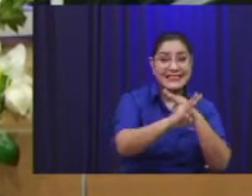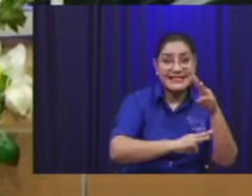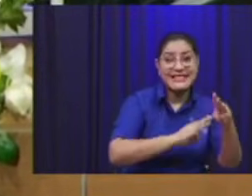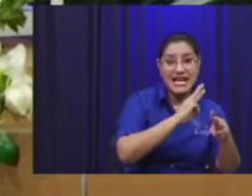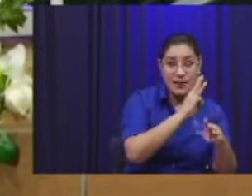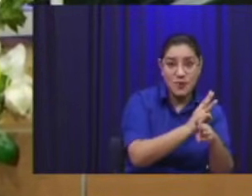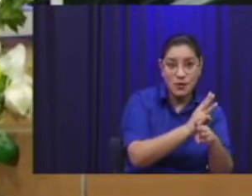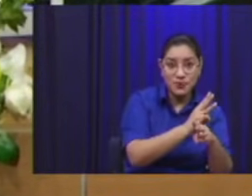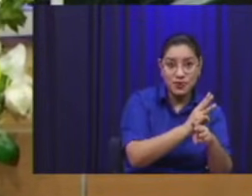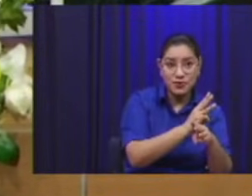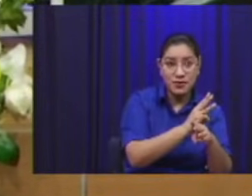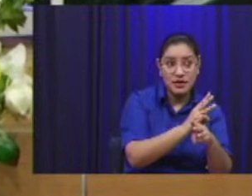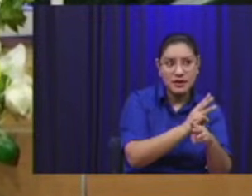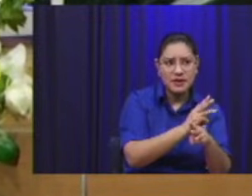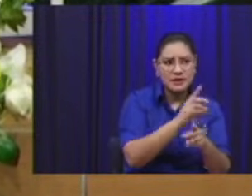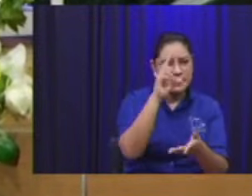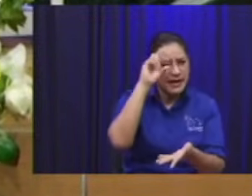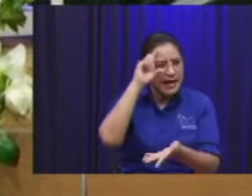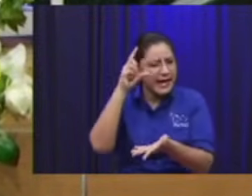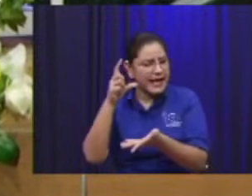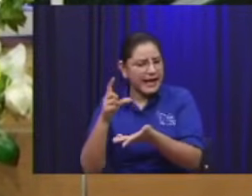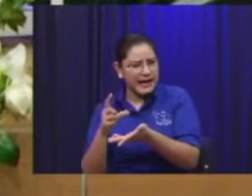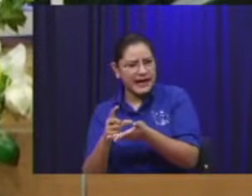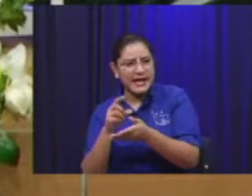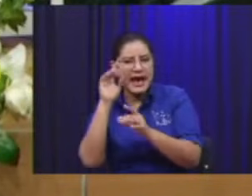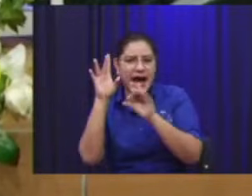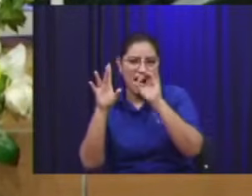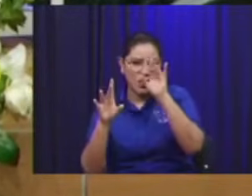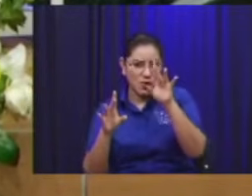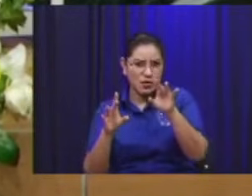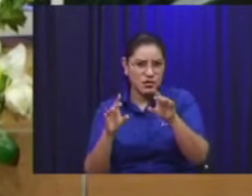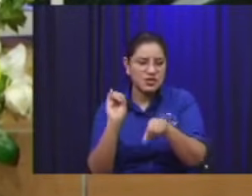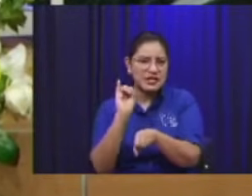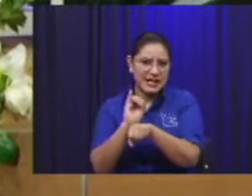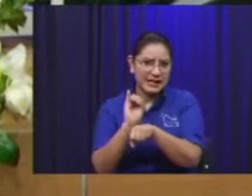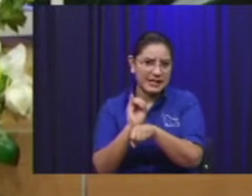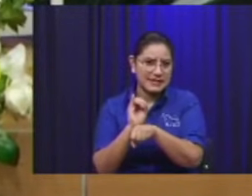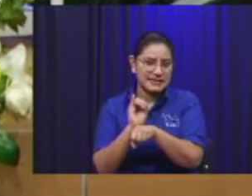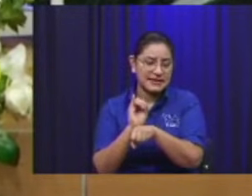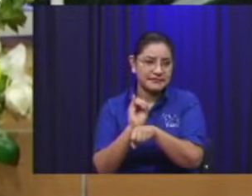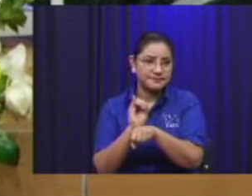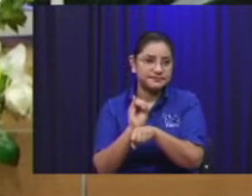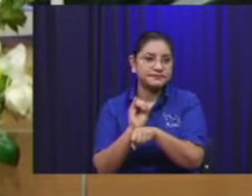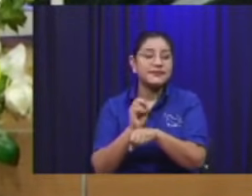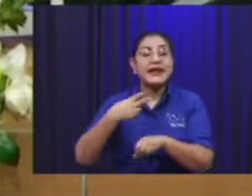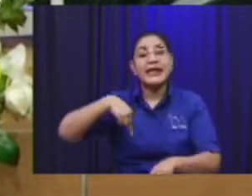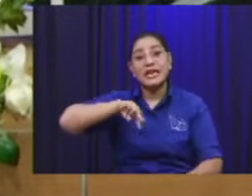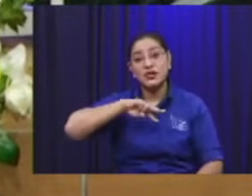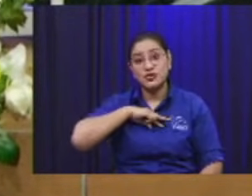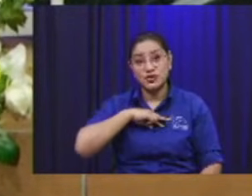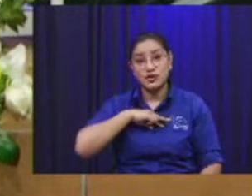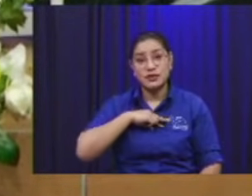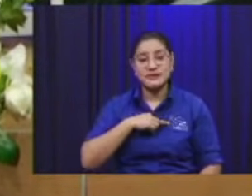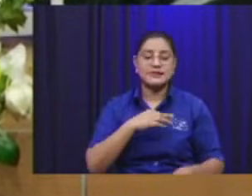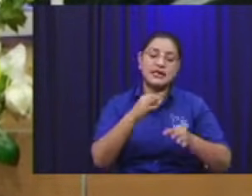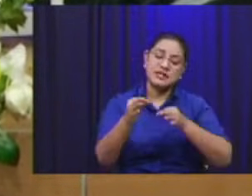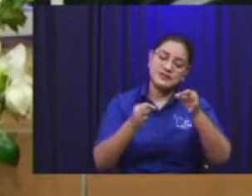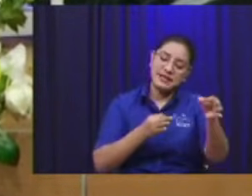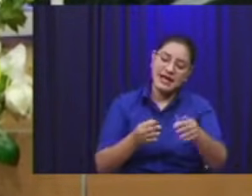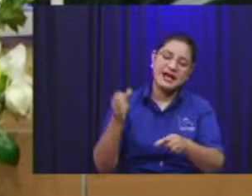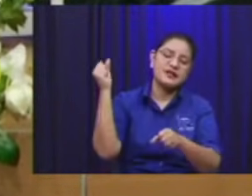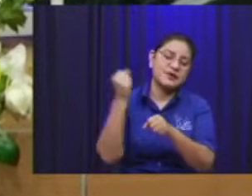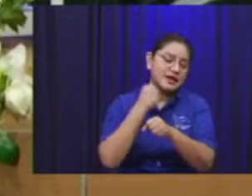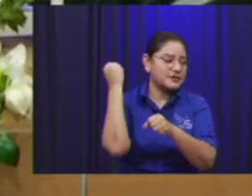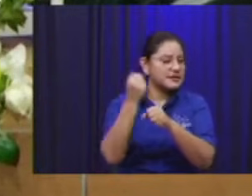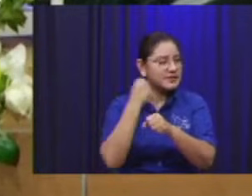de la iglesia cree eso yo creo que usted si lo cree verá en que es una de las cosas que hemos estado martillando por muchos años